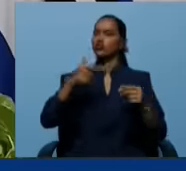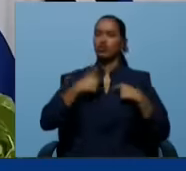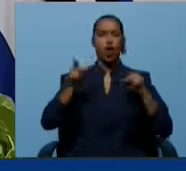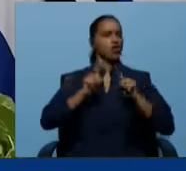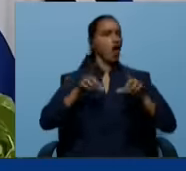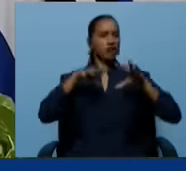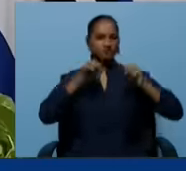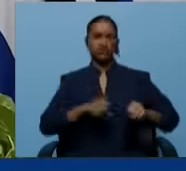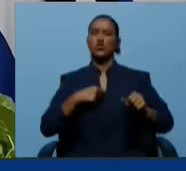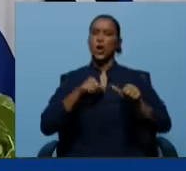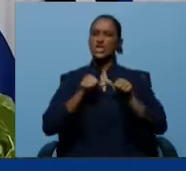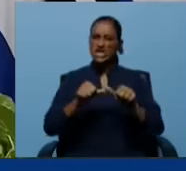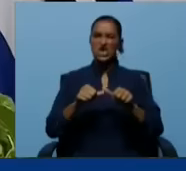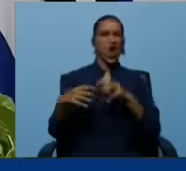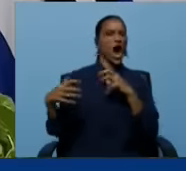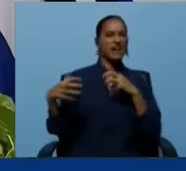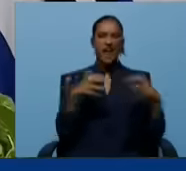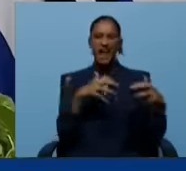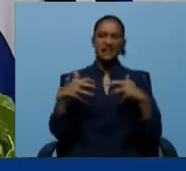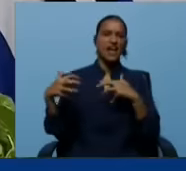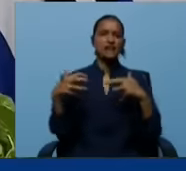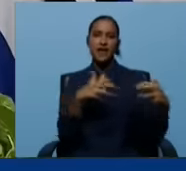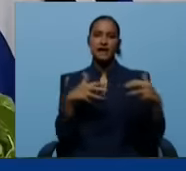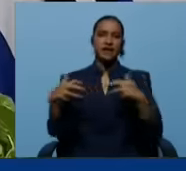rendir. Y que